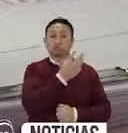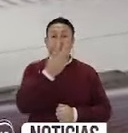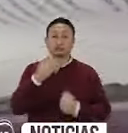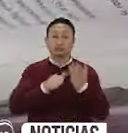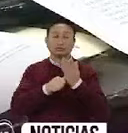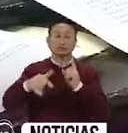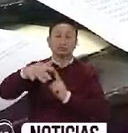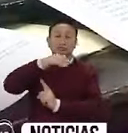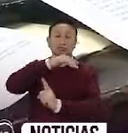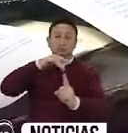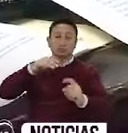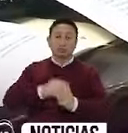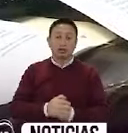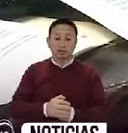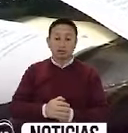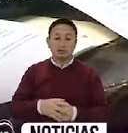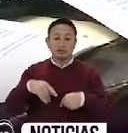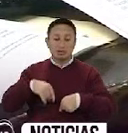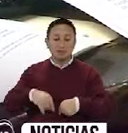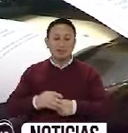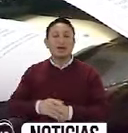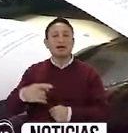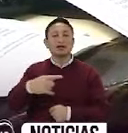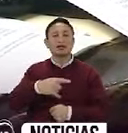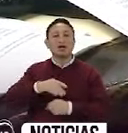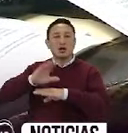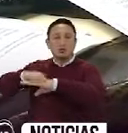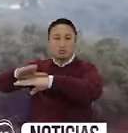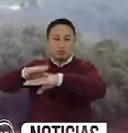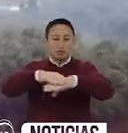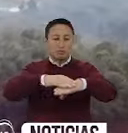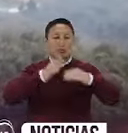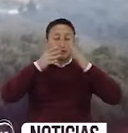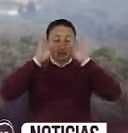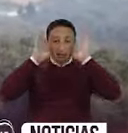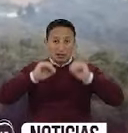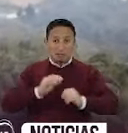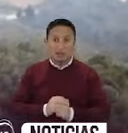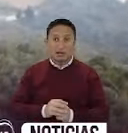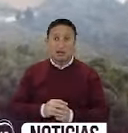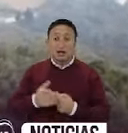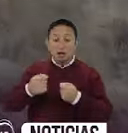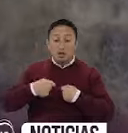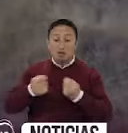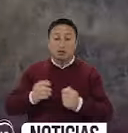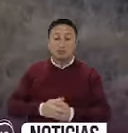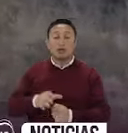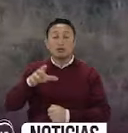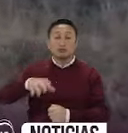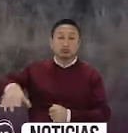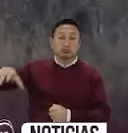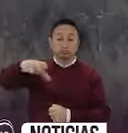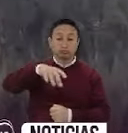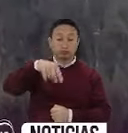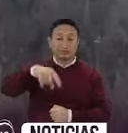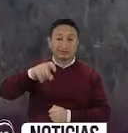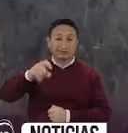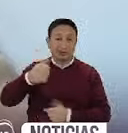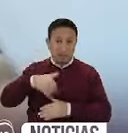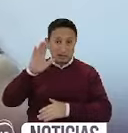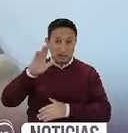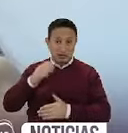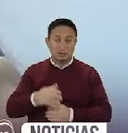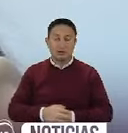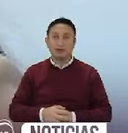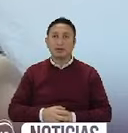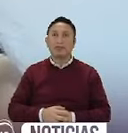Ministerio de Ambiente y además se prepara una socialización que arrancará en diciembre en las provincias que presentan una mayor incidencia de incendios.